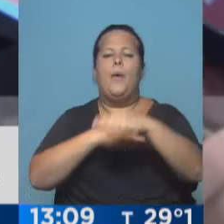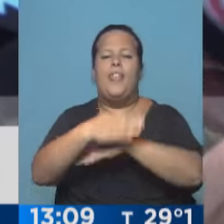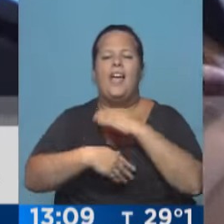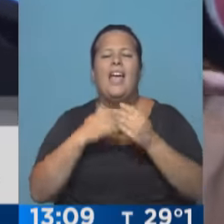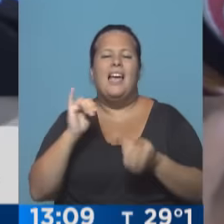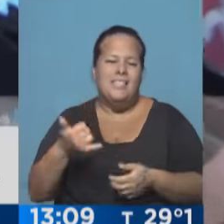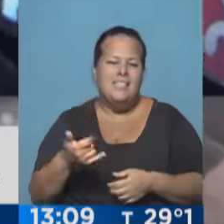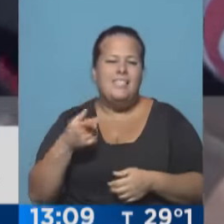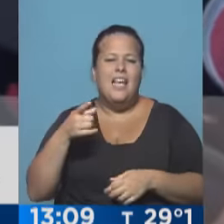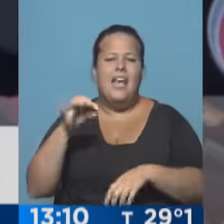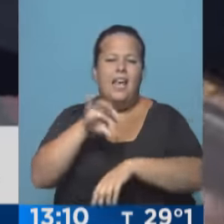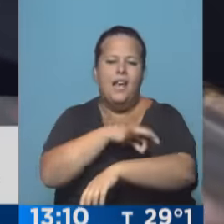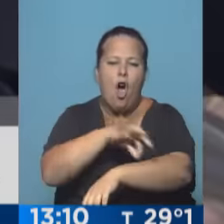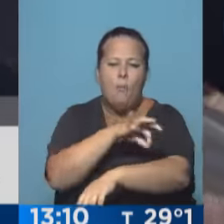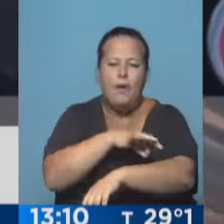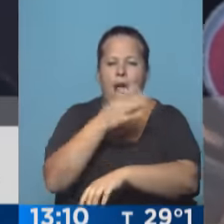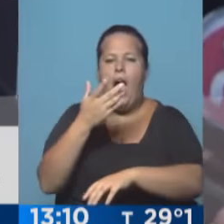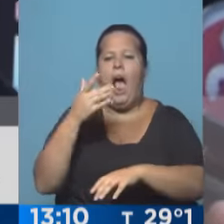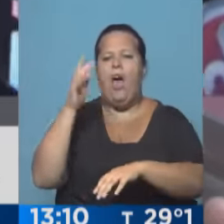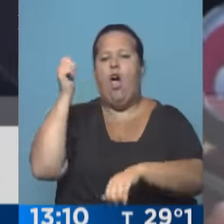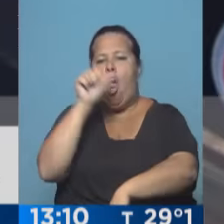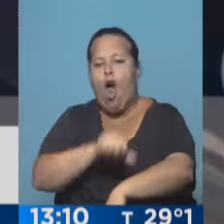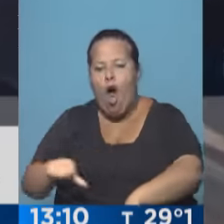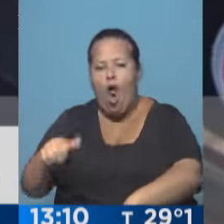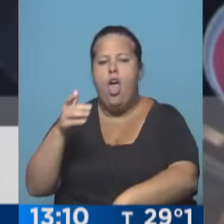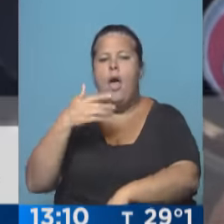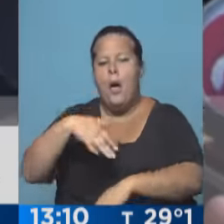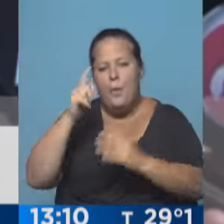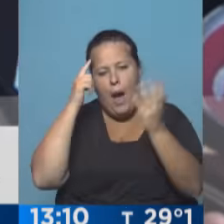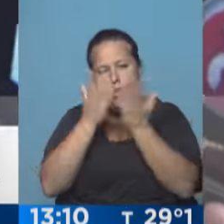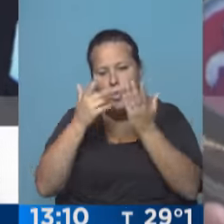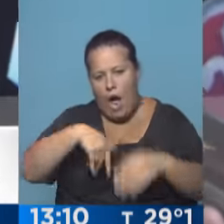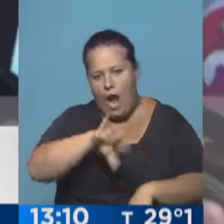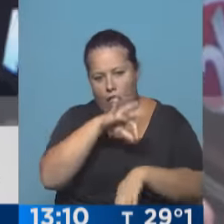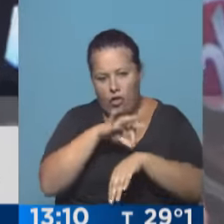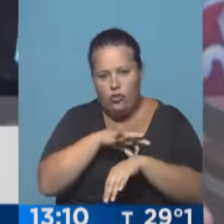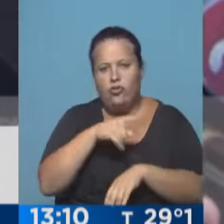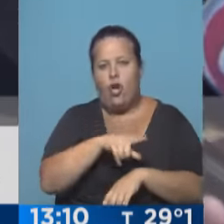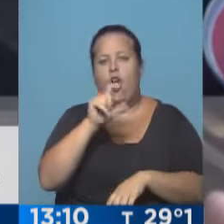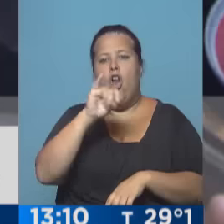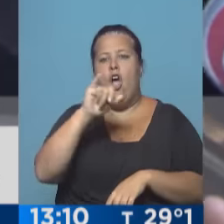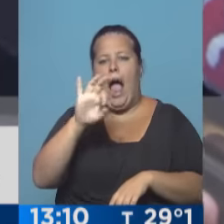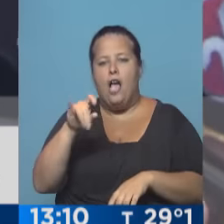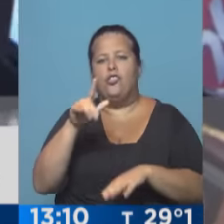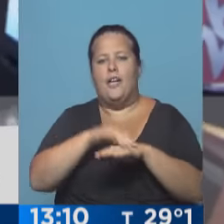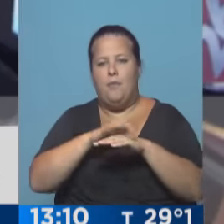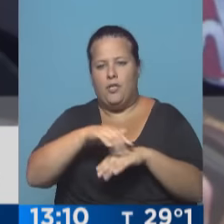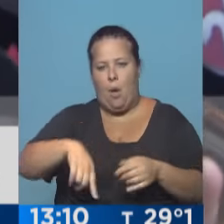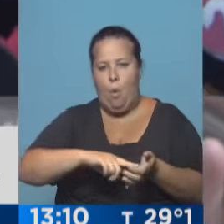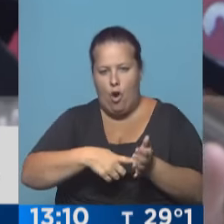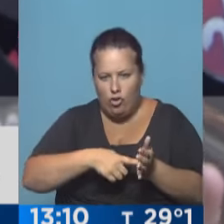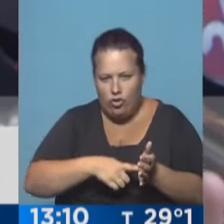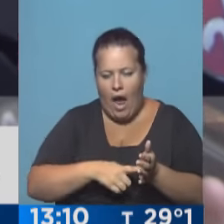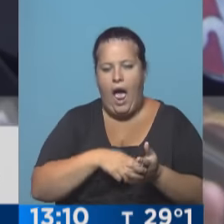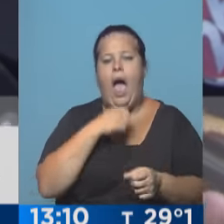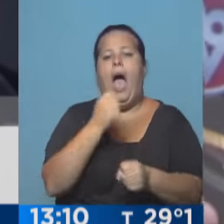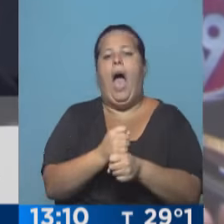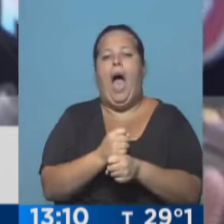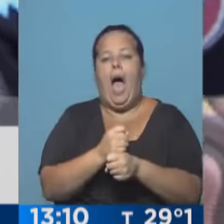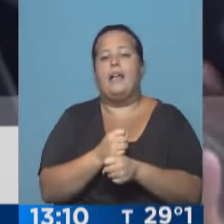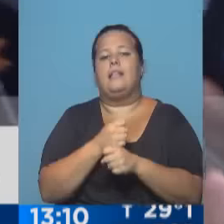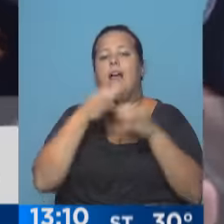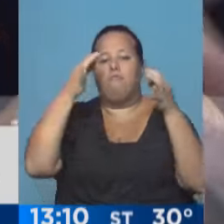son puntos de sutura y contusiones que van a ser analizadas ahora. El doctor Locaso se va a hacer cargo acá en Buenos Aires hasta que haga